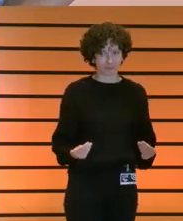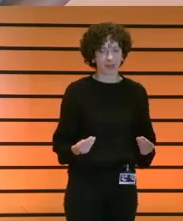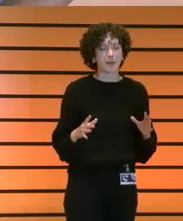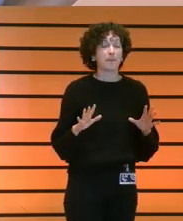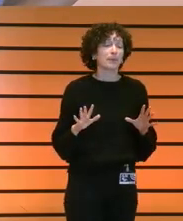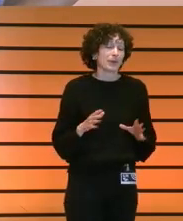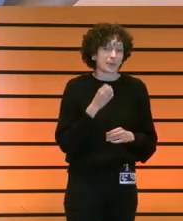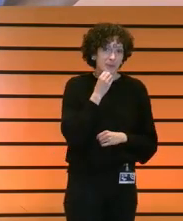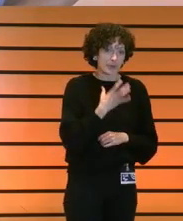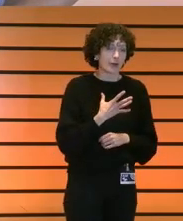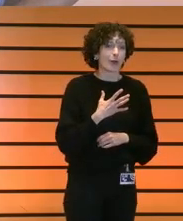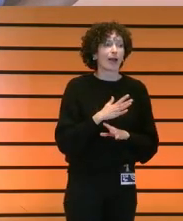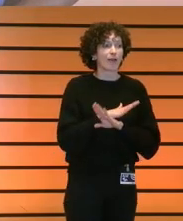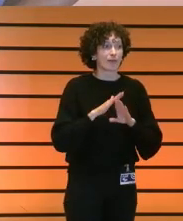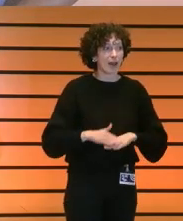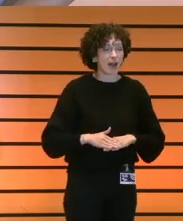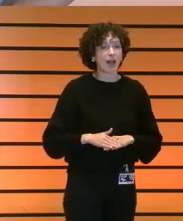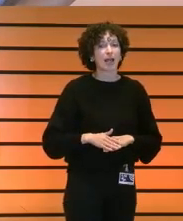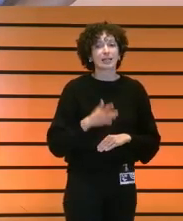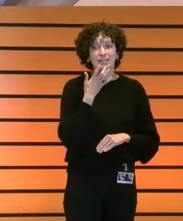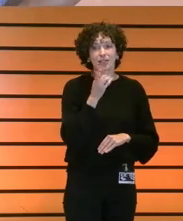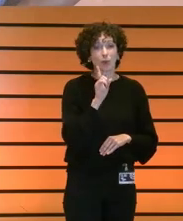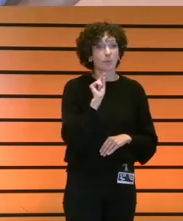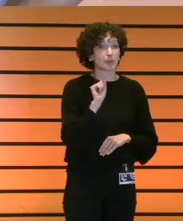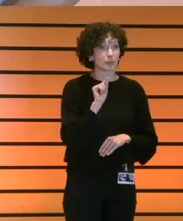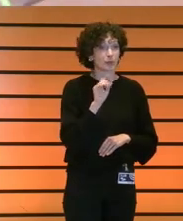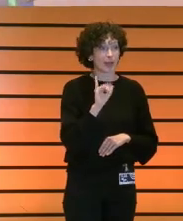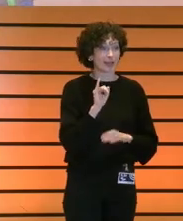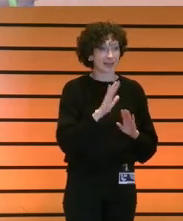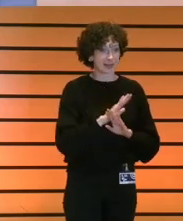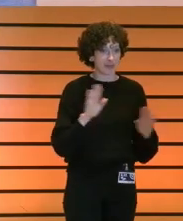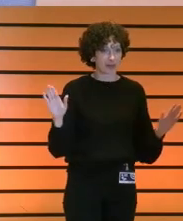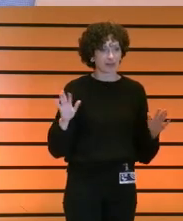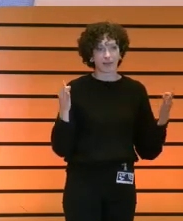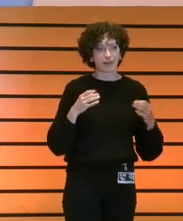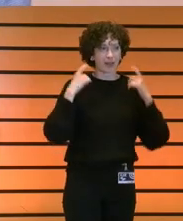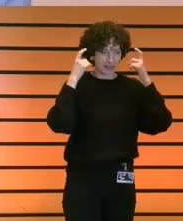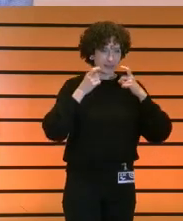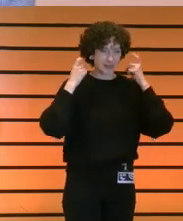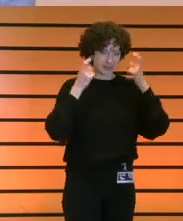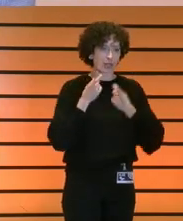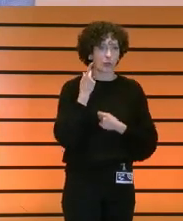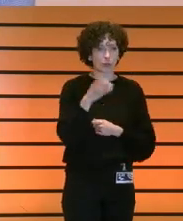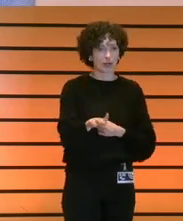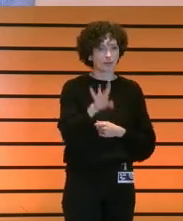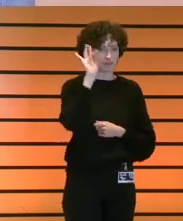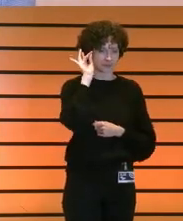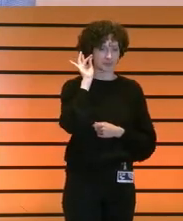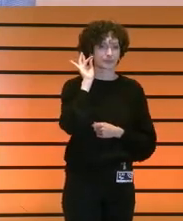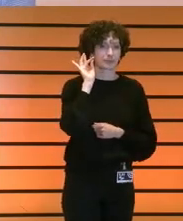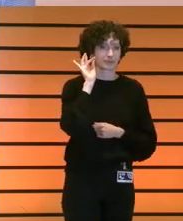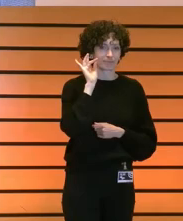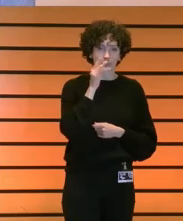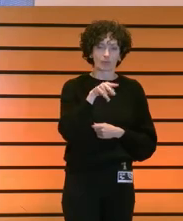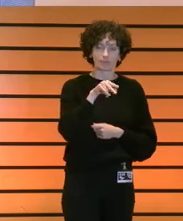bueno, al final, si solo tenemos un minuto de oro, pues habría que intentar escoger una bala de plata, sobre